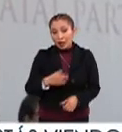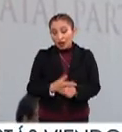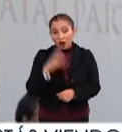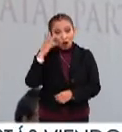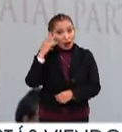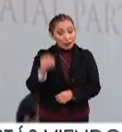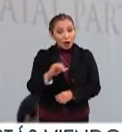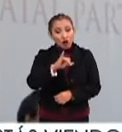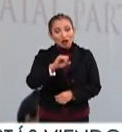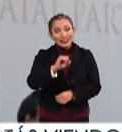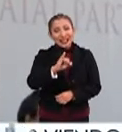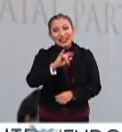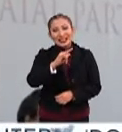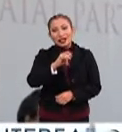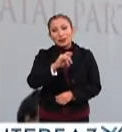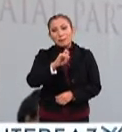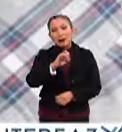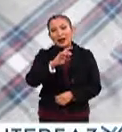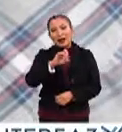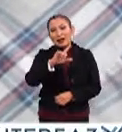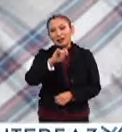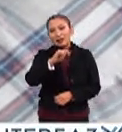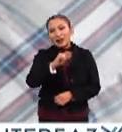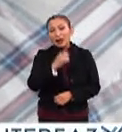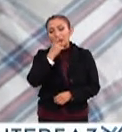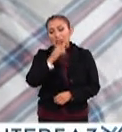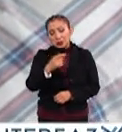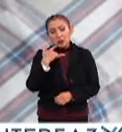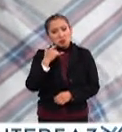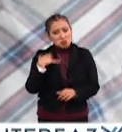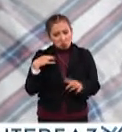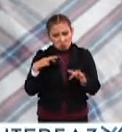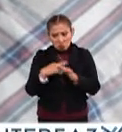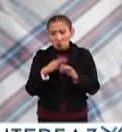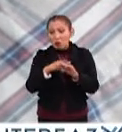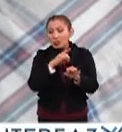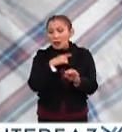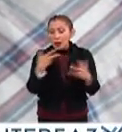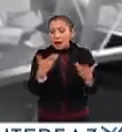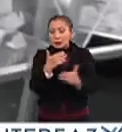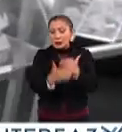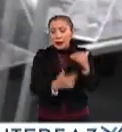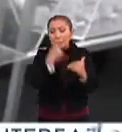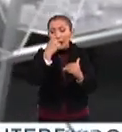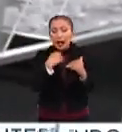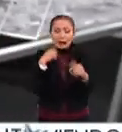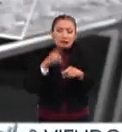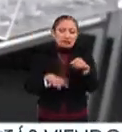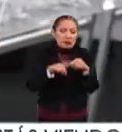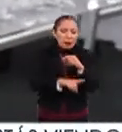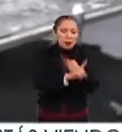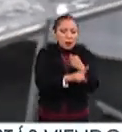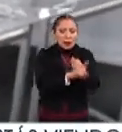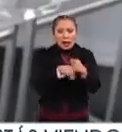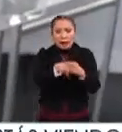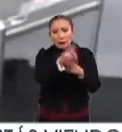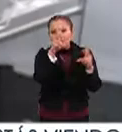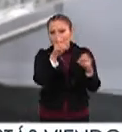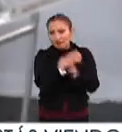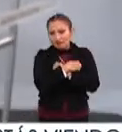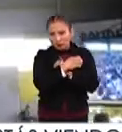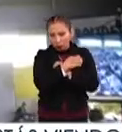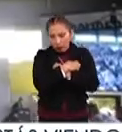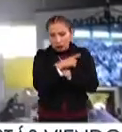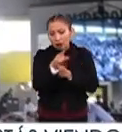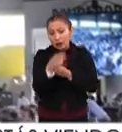de Colima, José Ignacio Peralta, destacó la suma de esfuerzos que se deben emprender para superar los actuales retos en materia